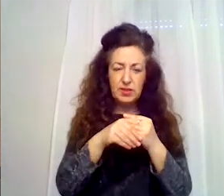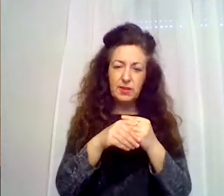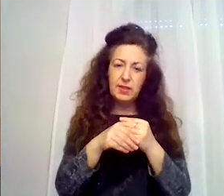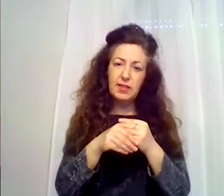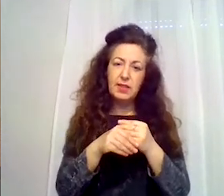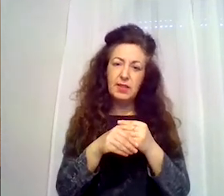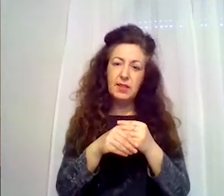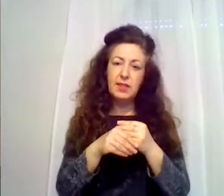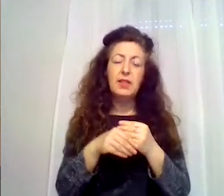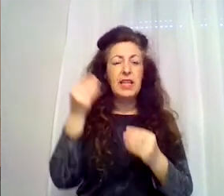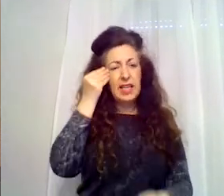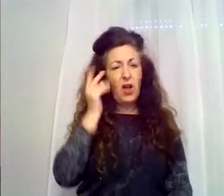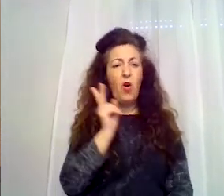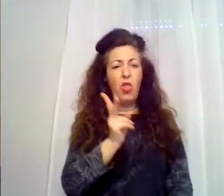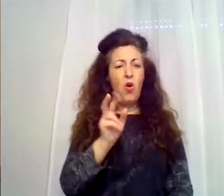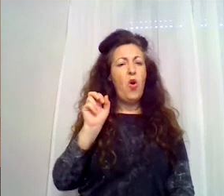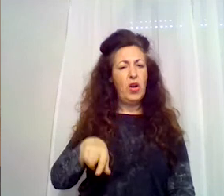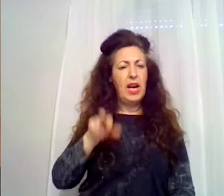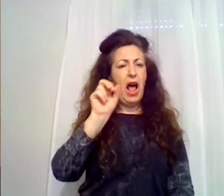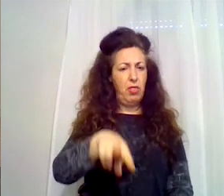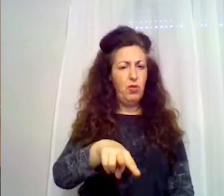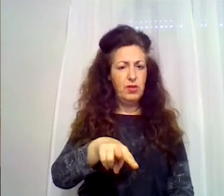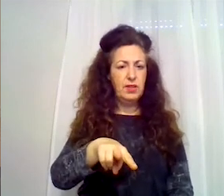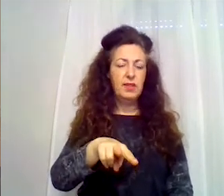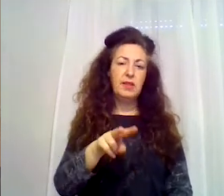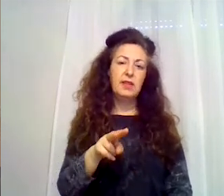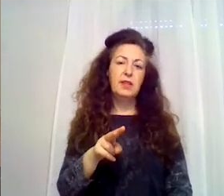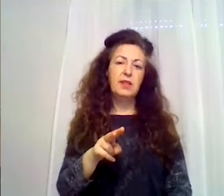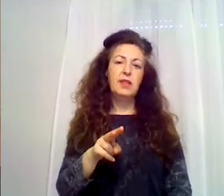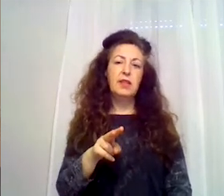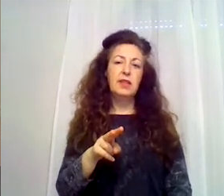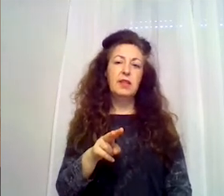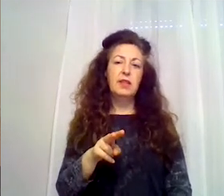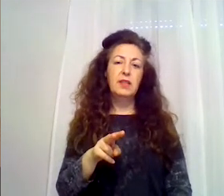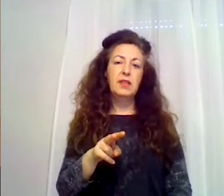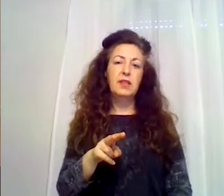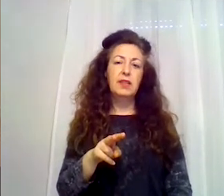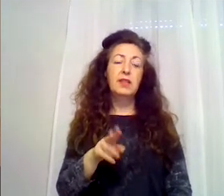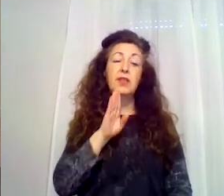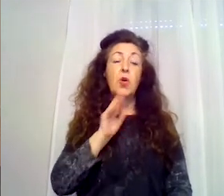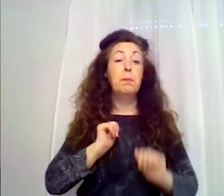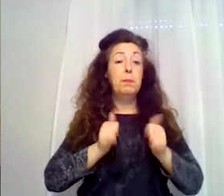tengo nada más que añadir. Vale. Ni yo. Sí, ahora usted, sí.